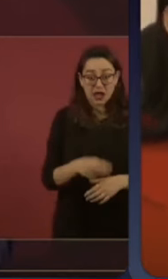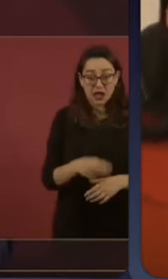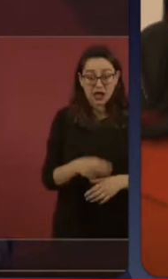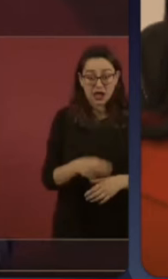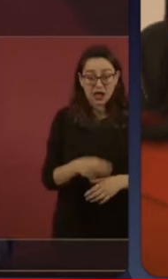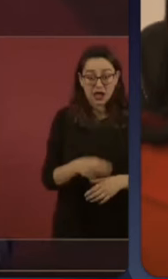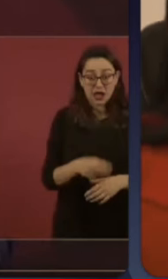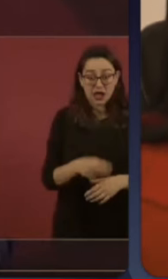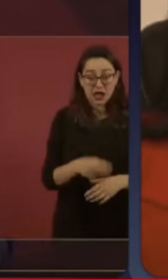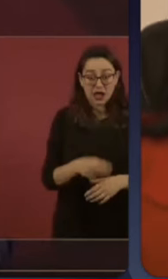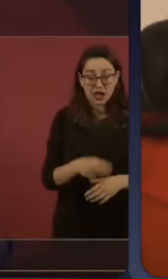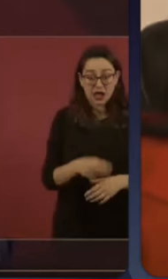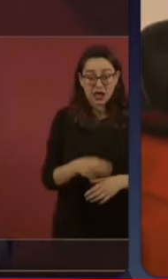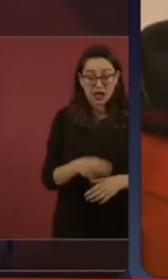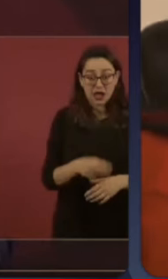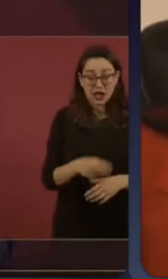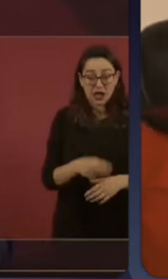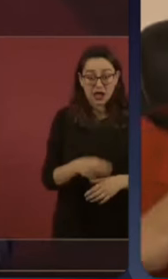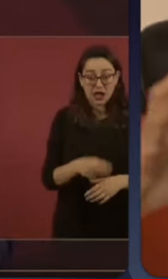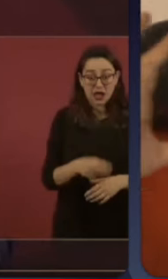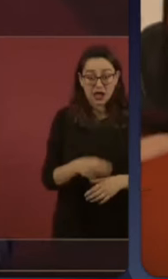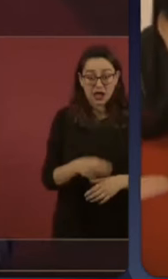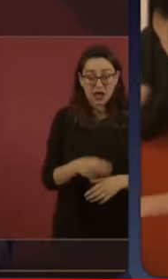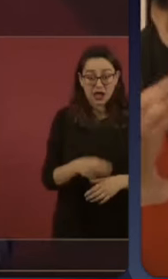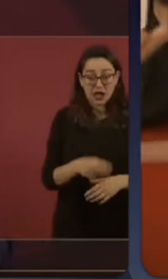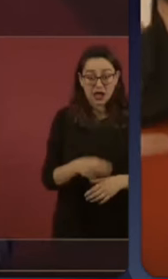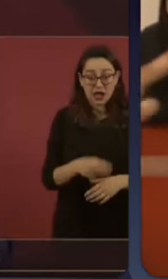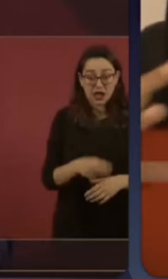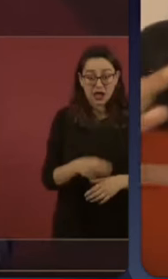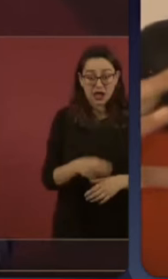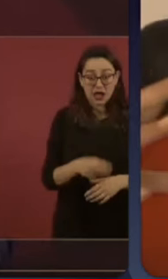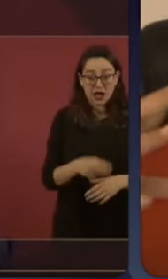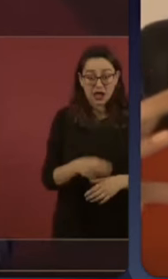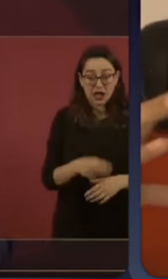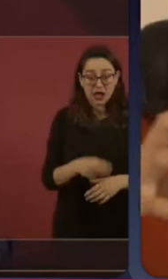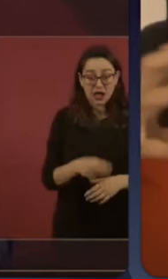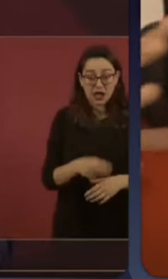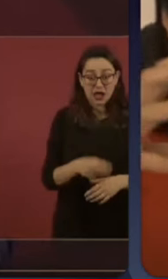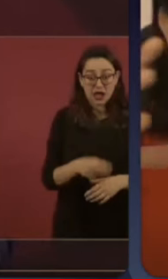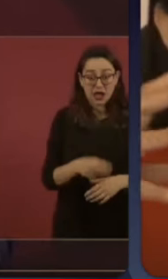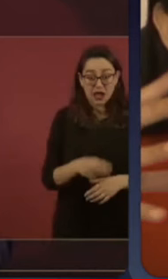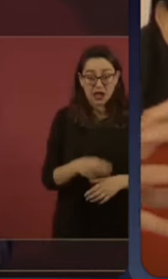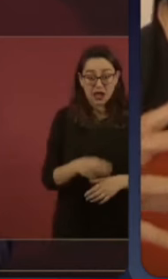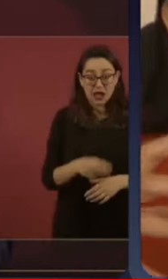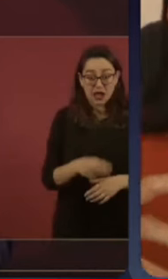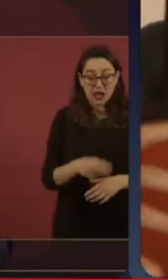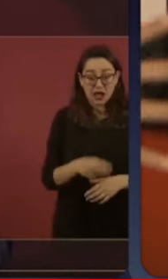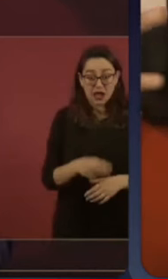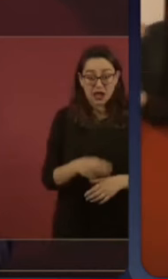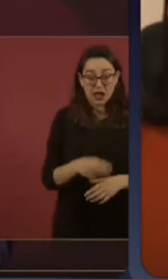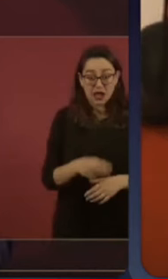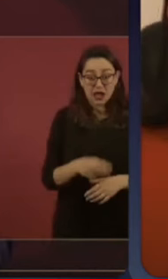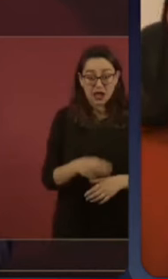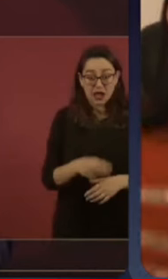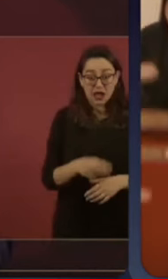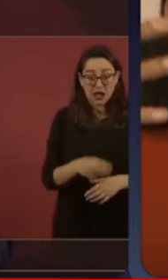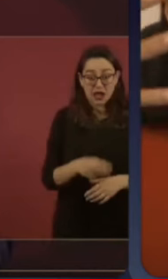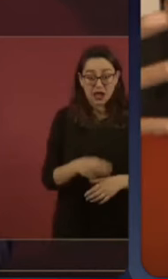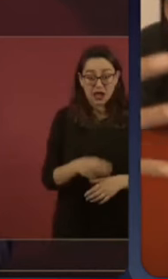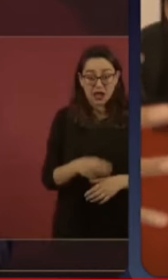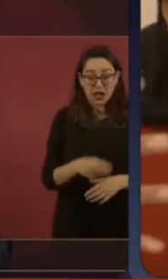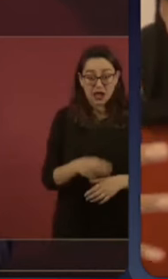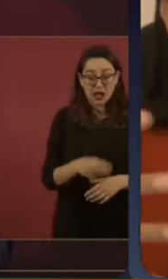que estaban en construcción, efectivamente iban a poner, estaban en temas de construcción, iban a poner una